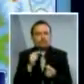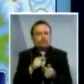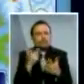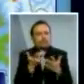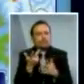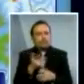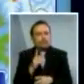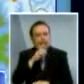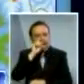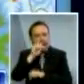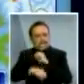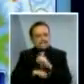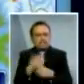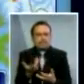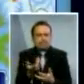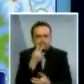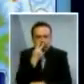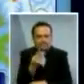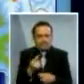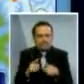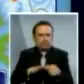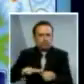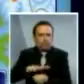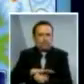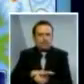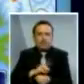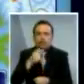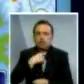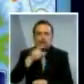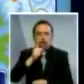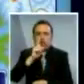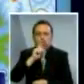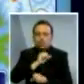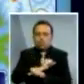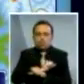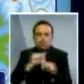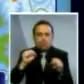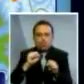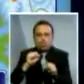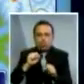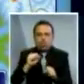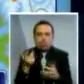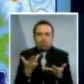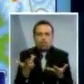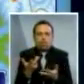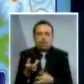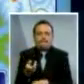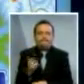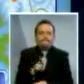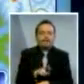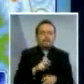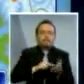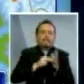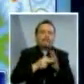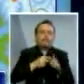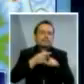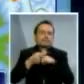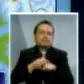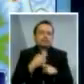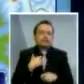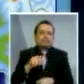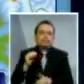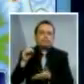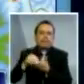es ser tolerante frente a la violencia. Nosotros no tenemos que tolerar nunca que alguien, sobre pretexto de un problema social, mate y